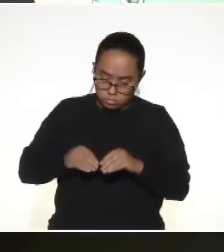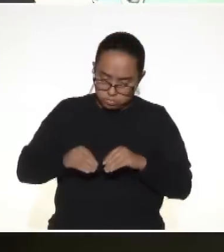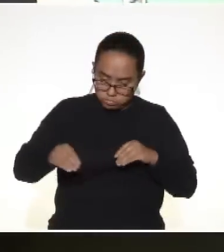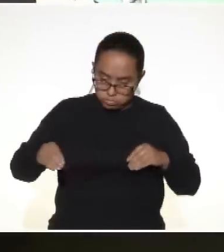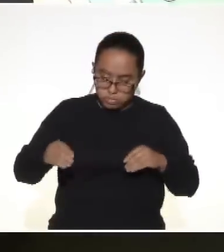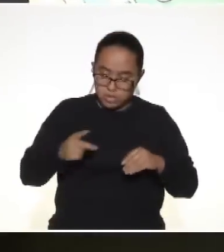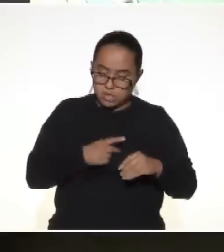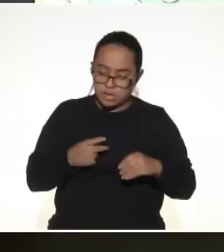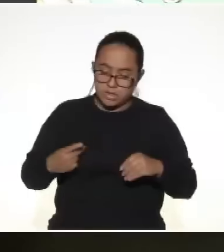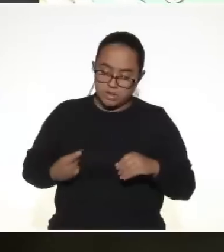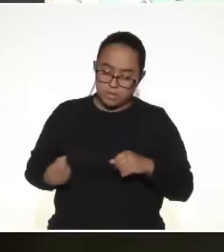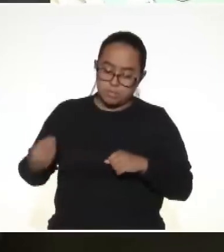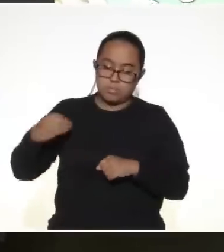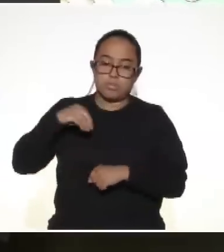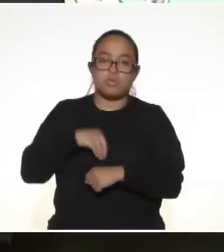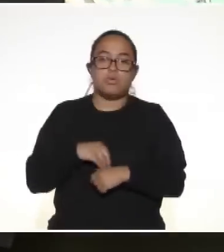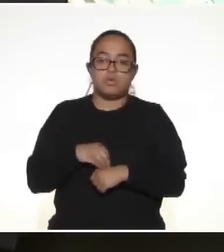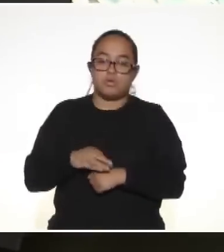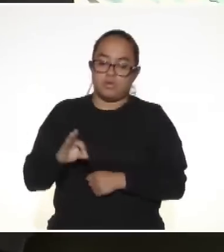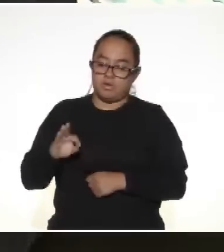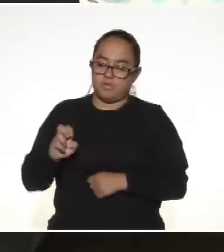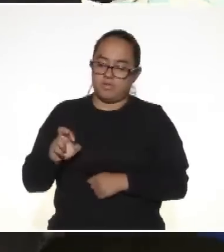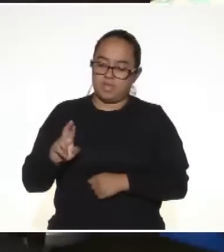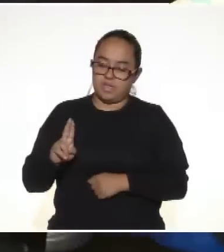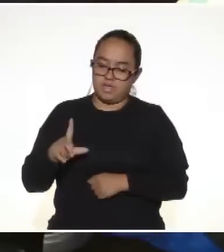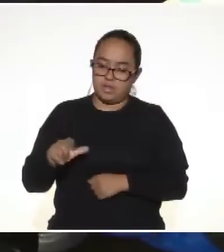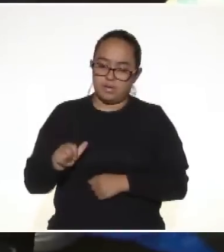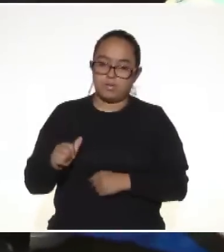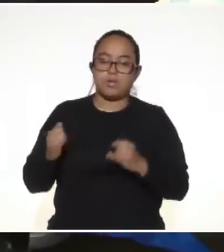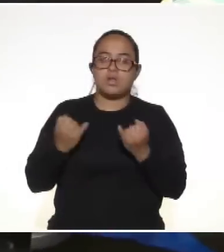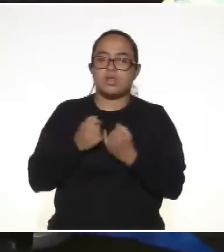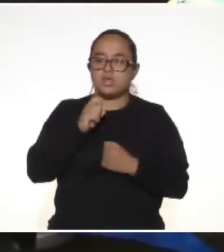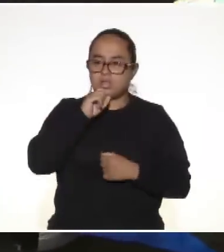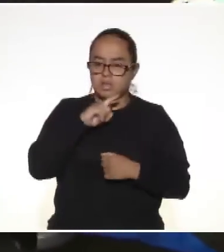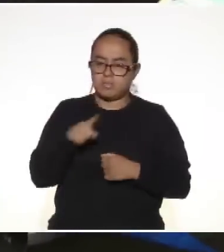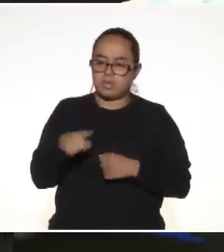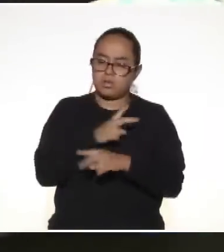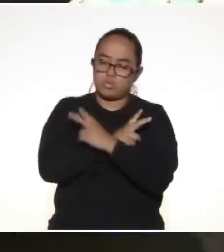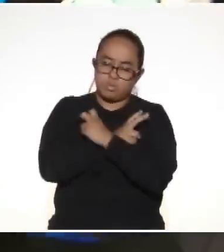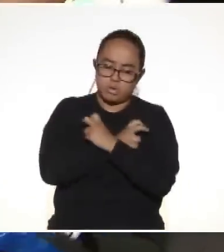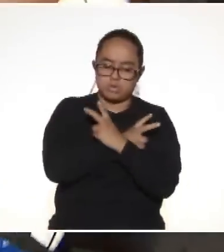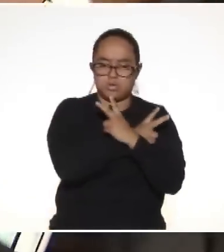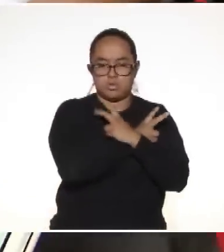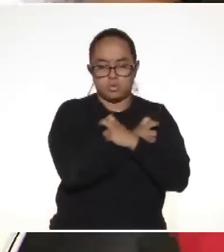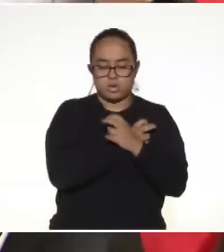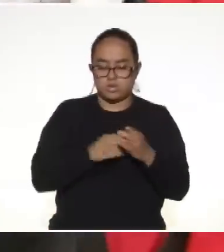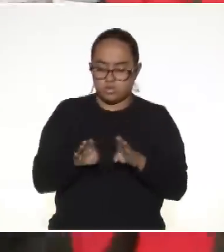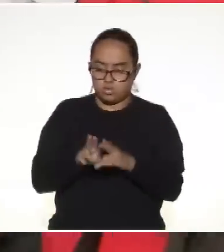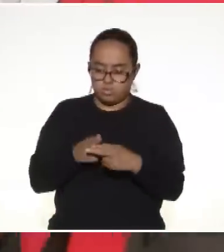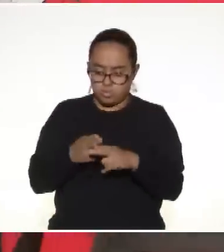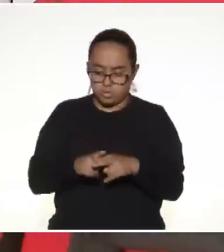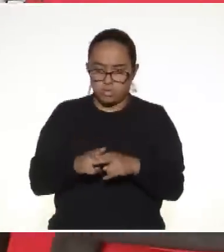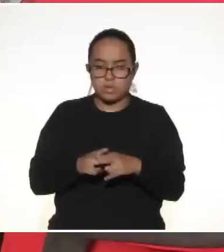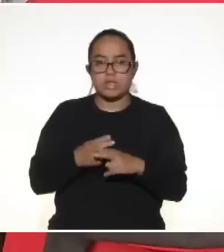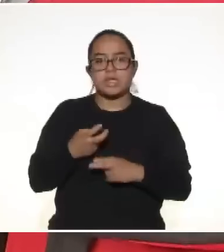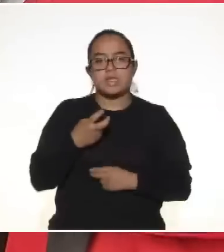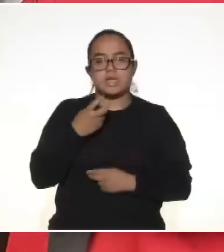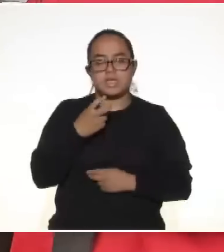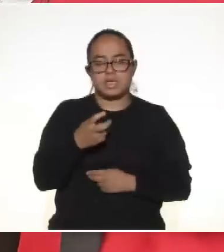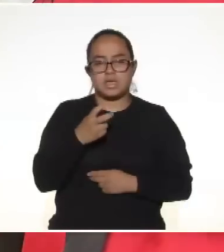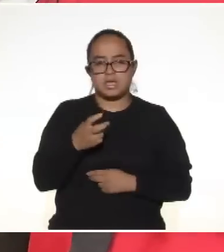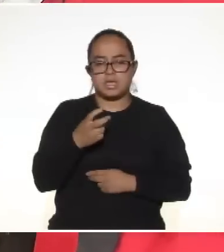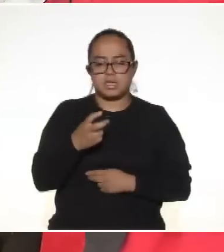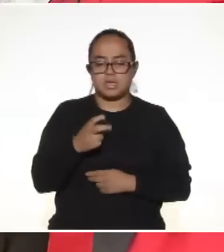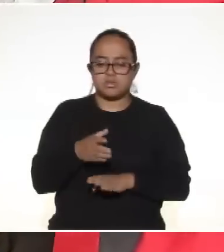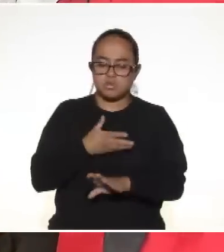tratar de colocarla en la férula y vamos a tratar de tomarla de articulación a articulación y de esta forma tratar de causar el